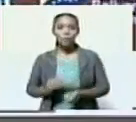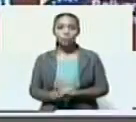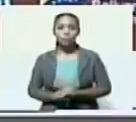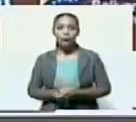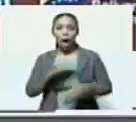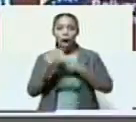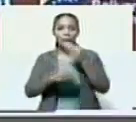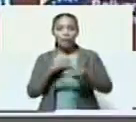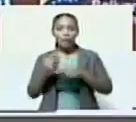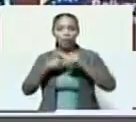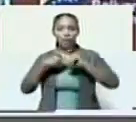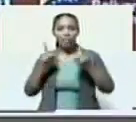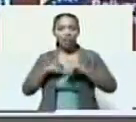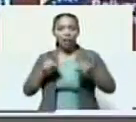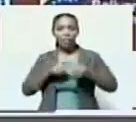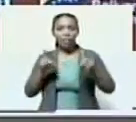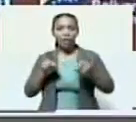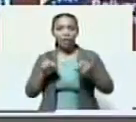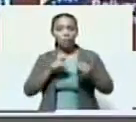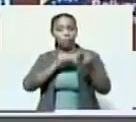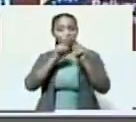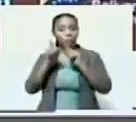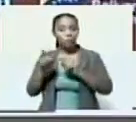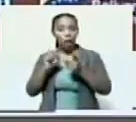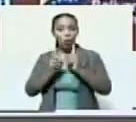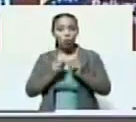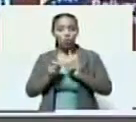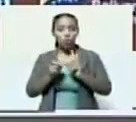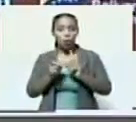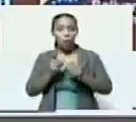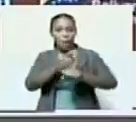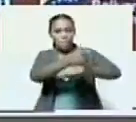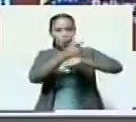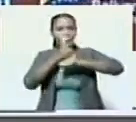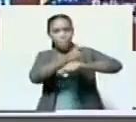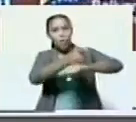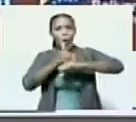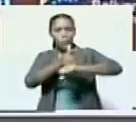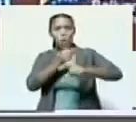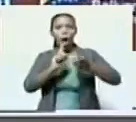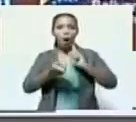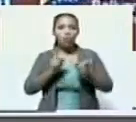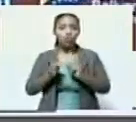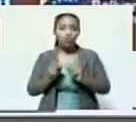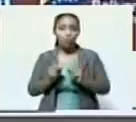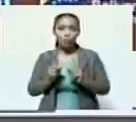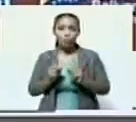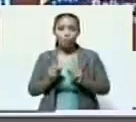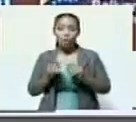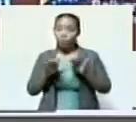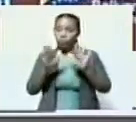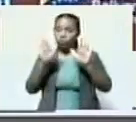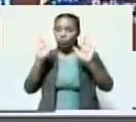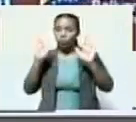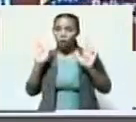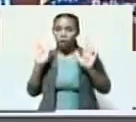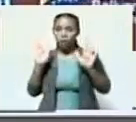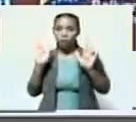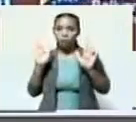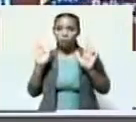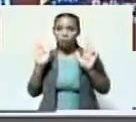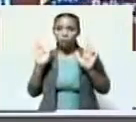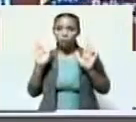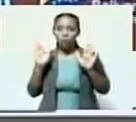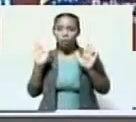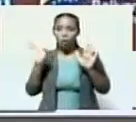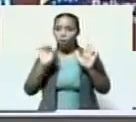dirimiendo sus diferencias entre ellos a plomo y fuego, y también, por supuesto, con, no